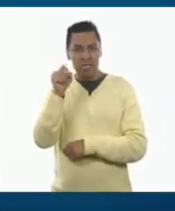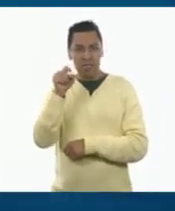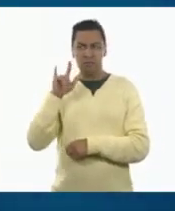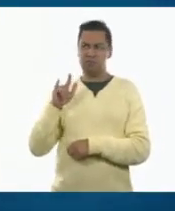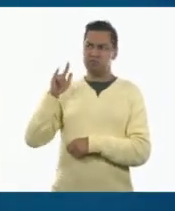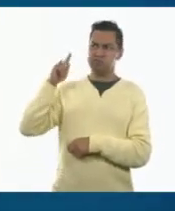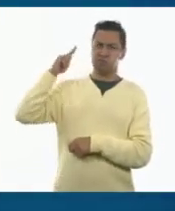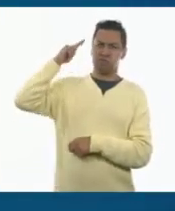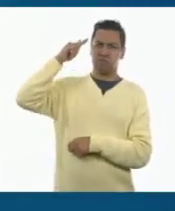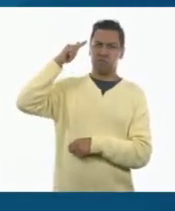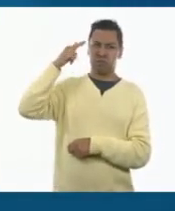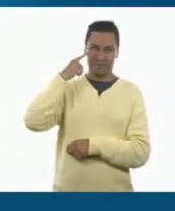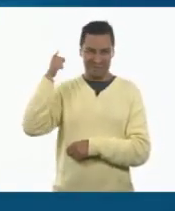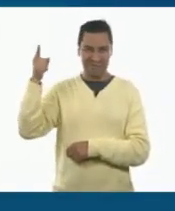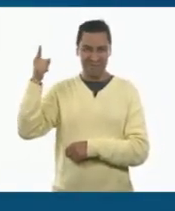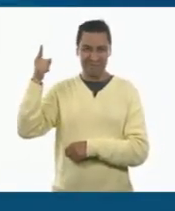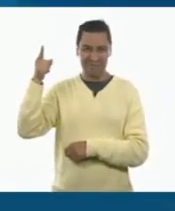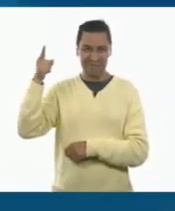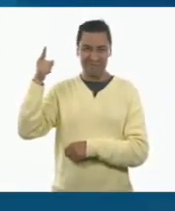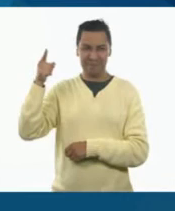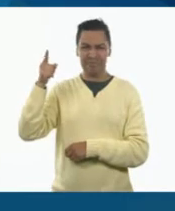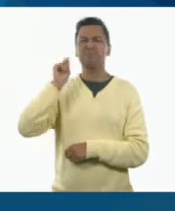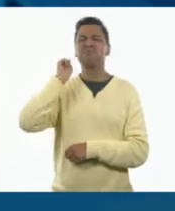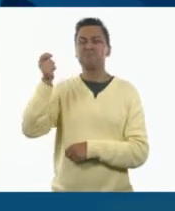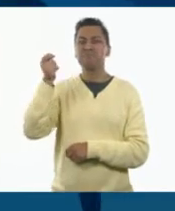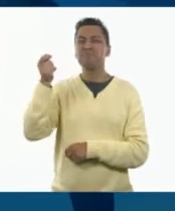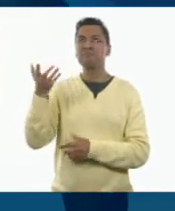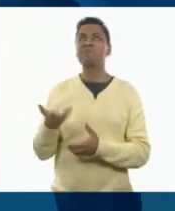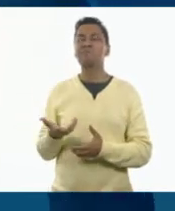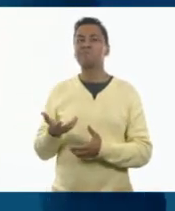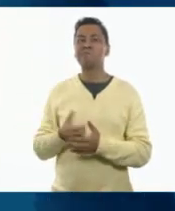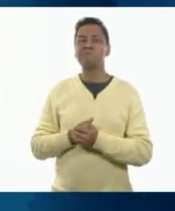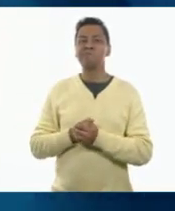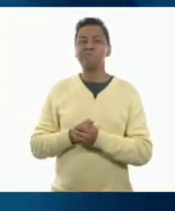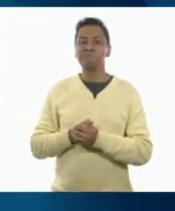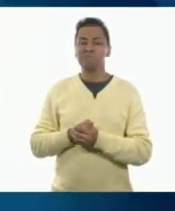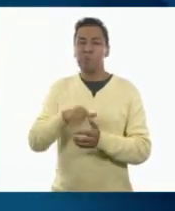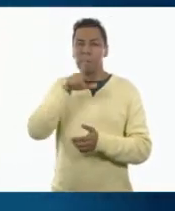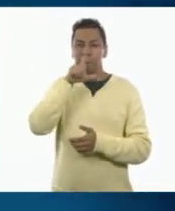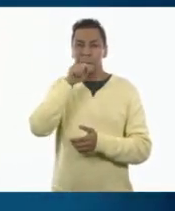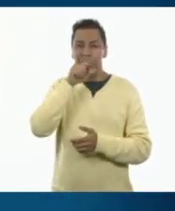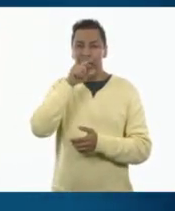ser? Más vale pájaro en mano que